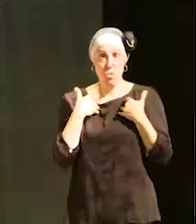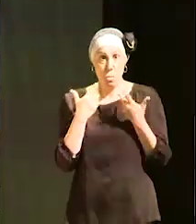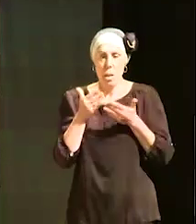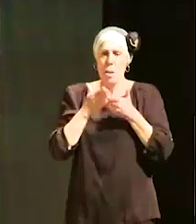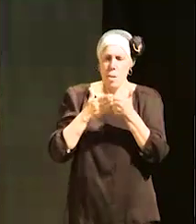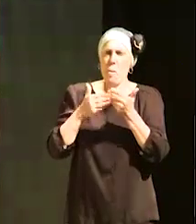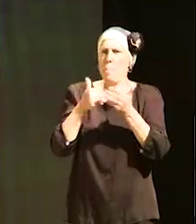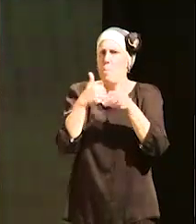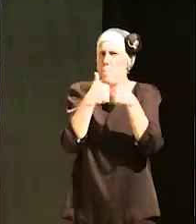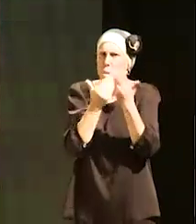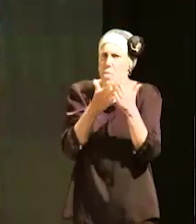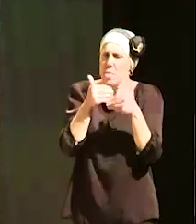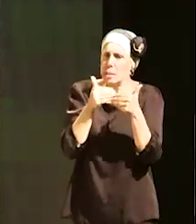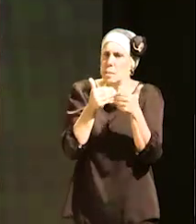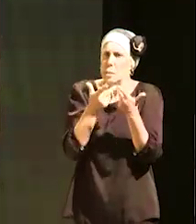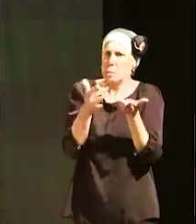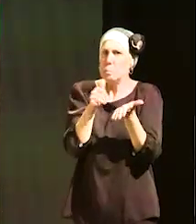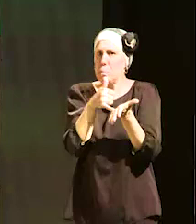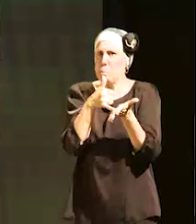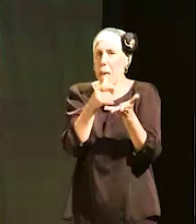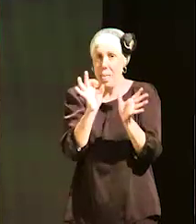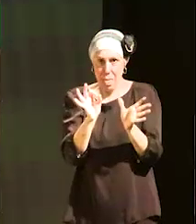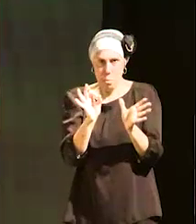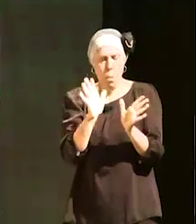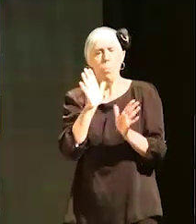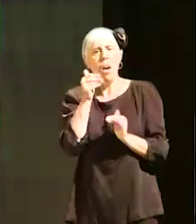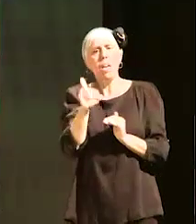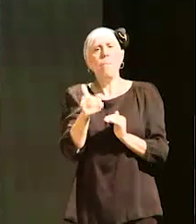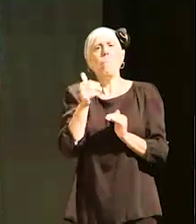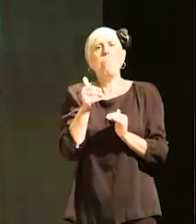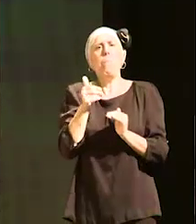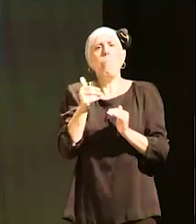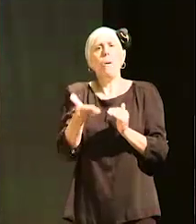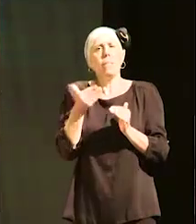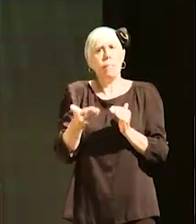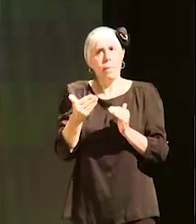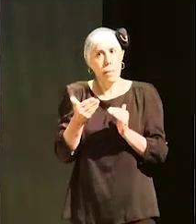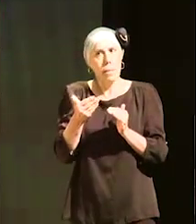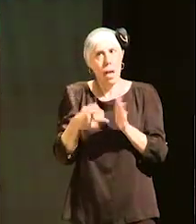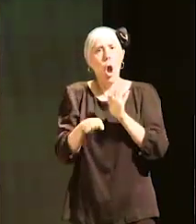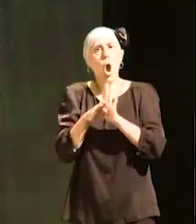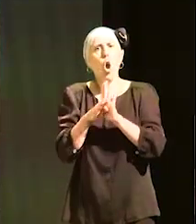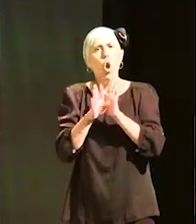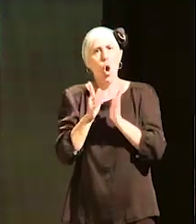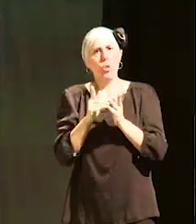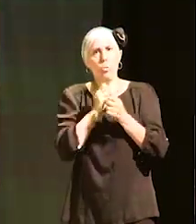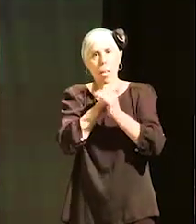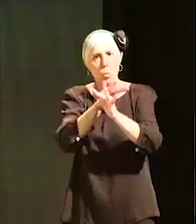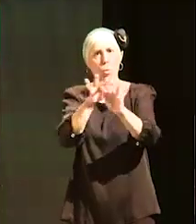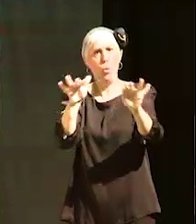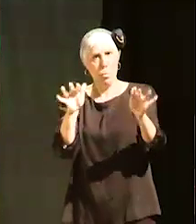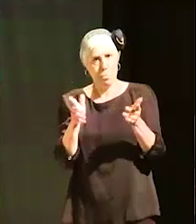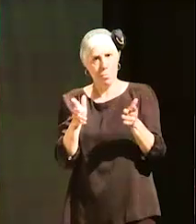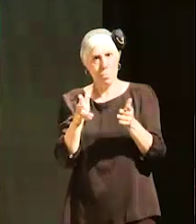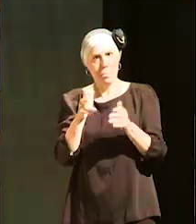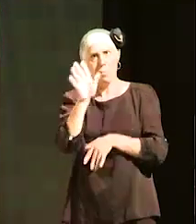son como chiquititos lo es lo importante creo yo es que se están sucediendo por todo el territorio y